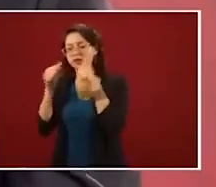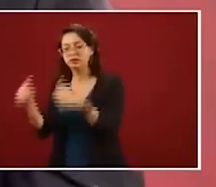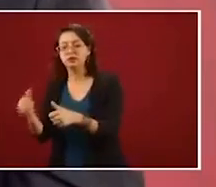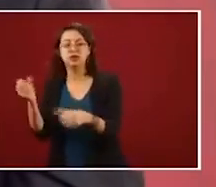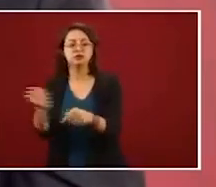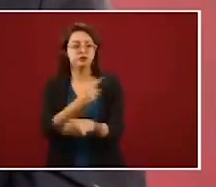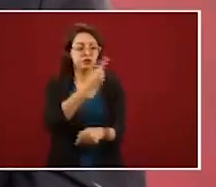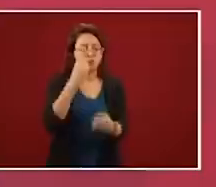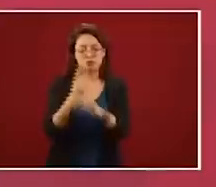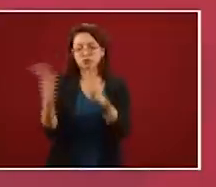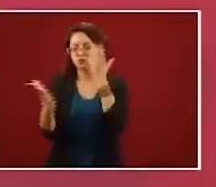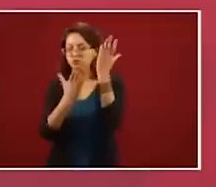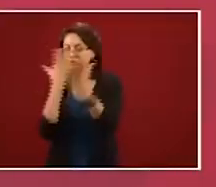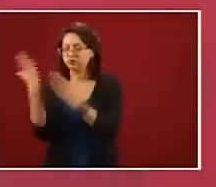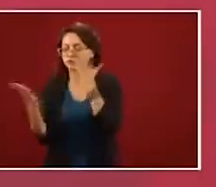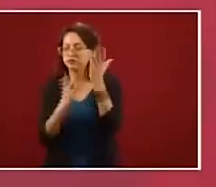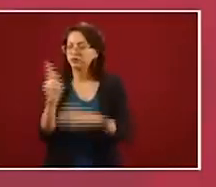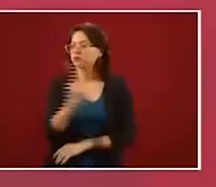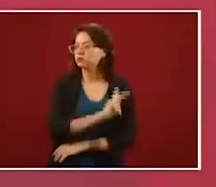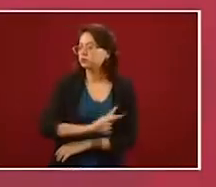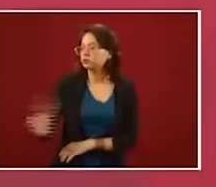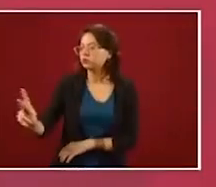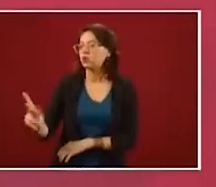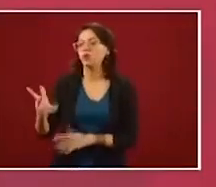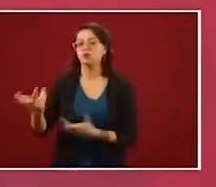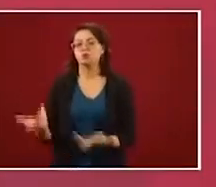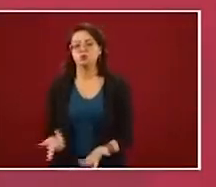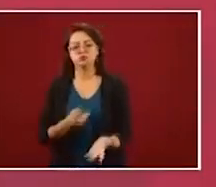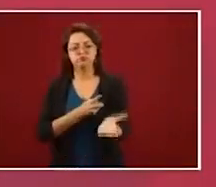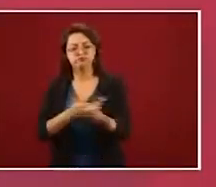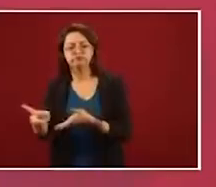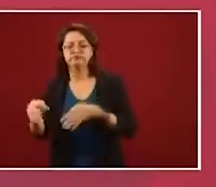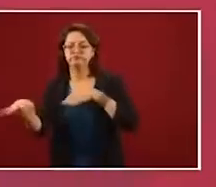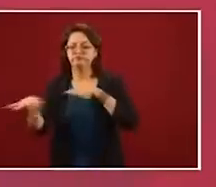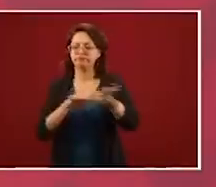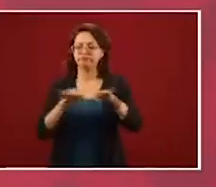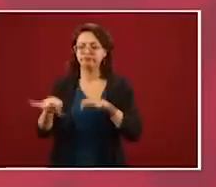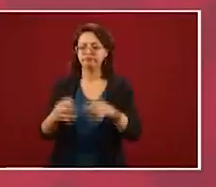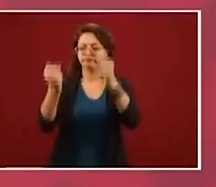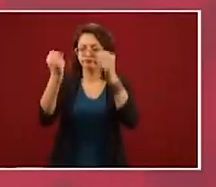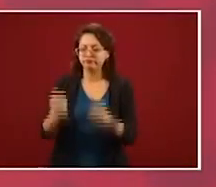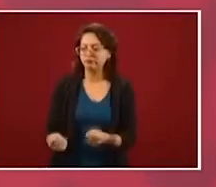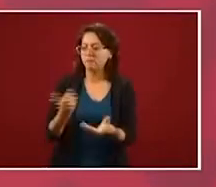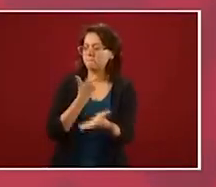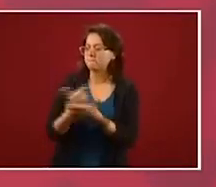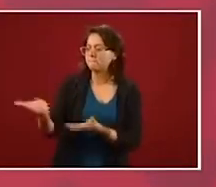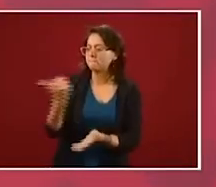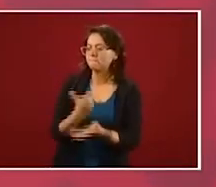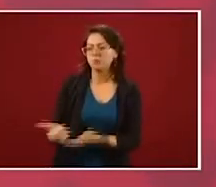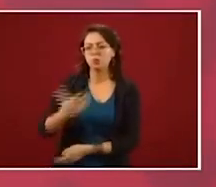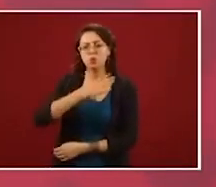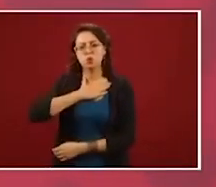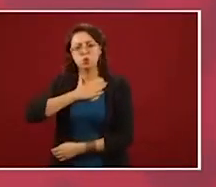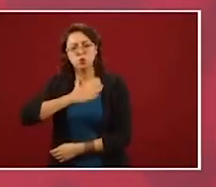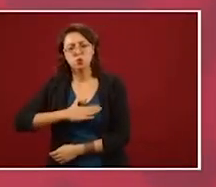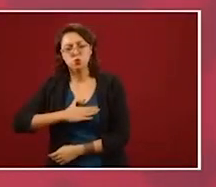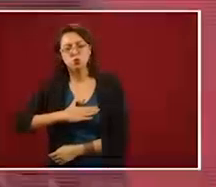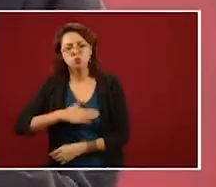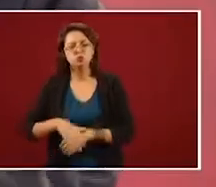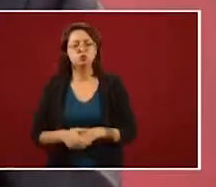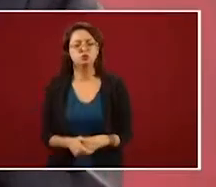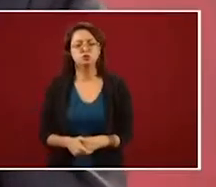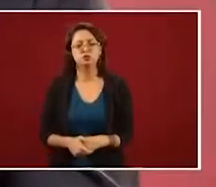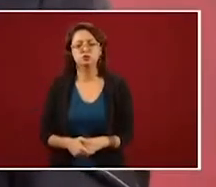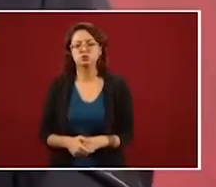de estudiar, que se garantice el derecho al trabajo, a un salario justo, que